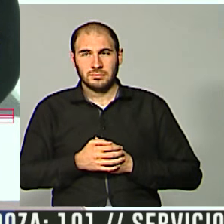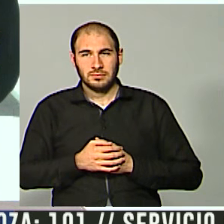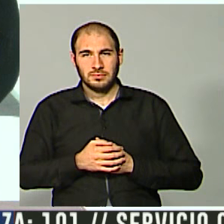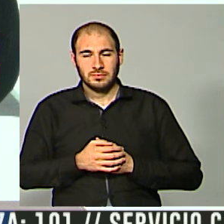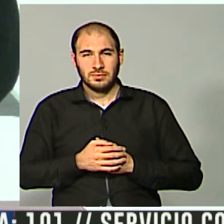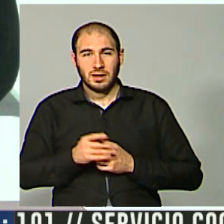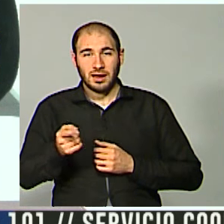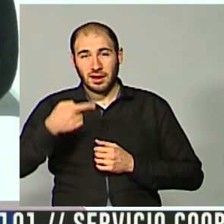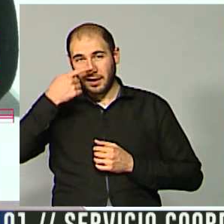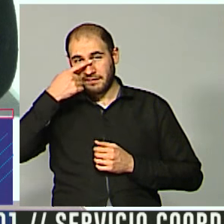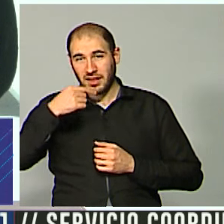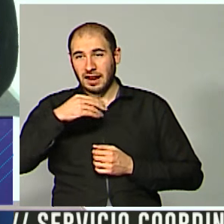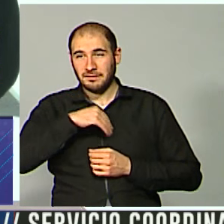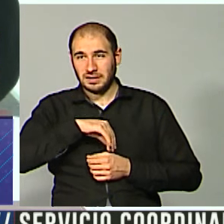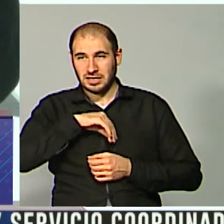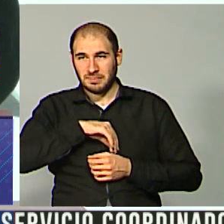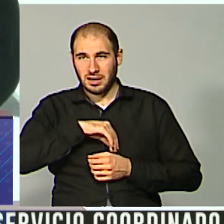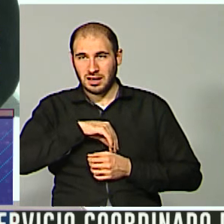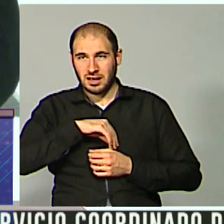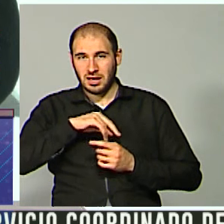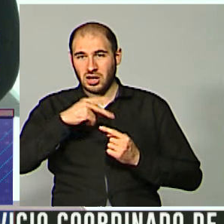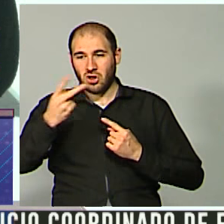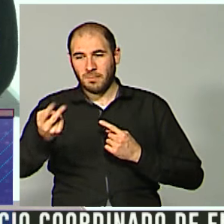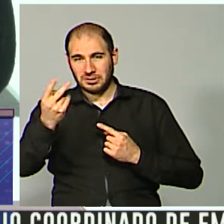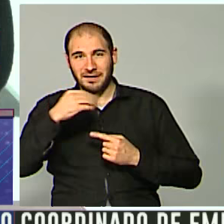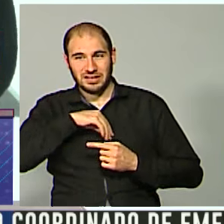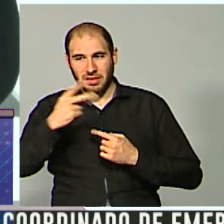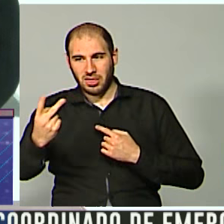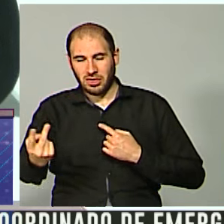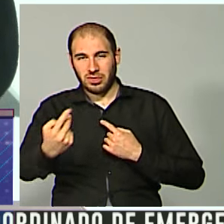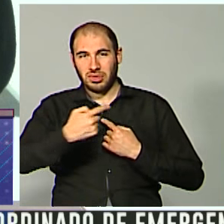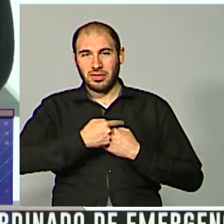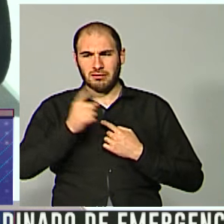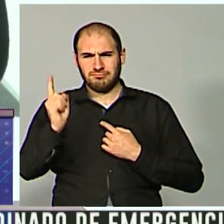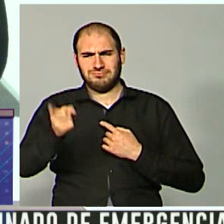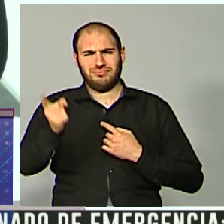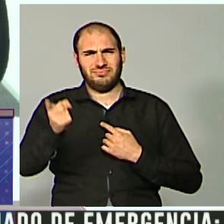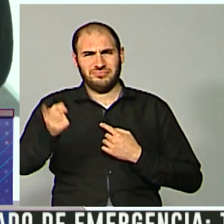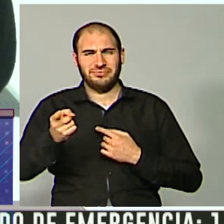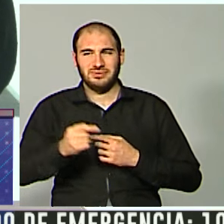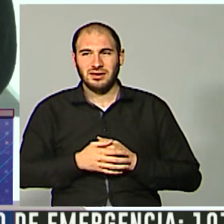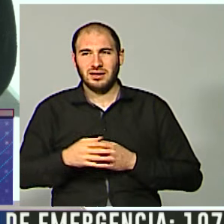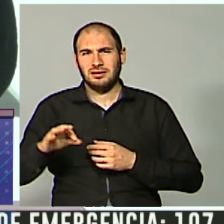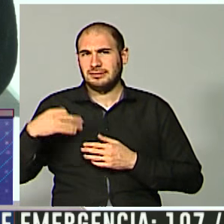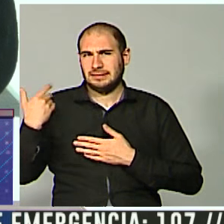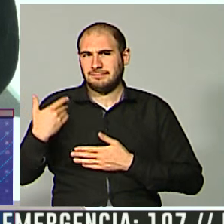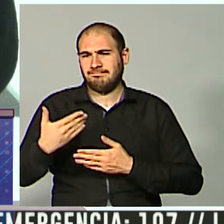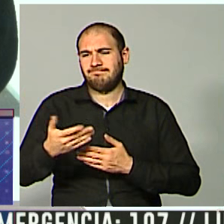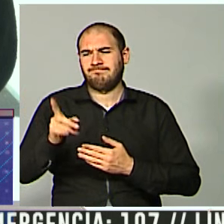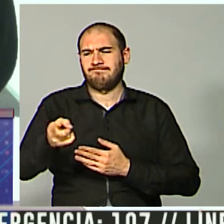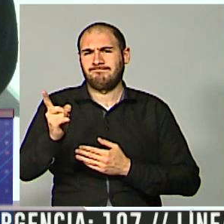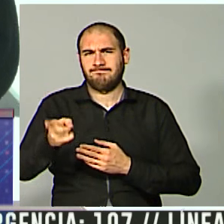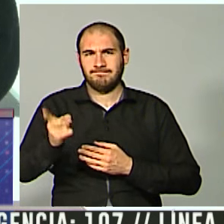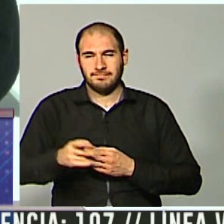que termina siendo la víctima de sus propias víctimas, porque las ha sometido a lo largo de la vida, y